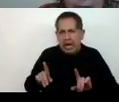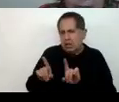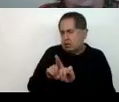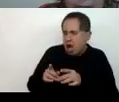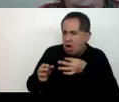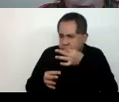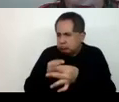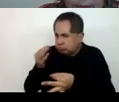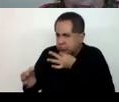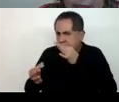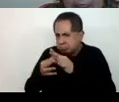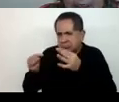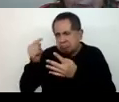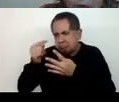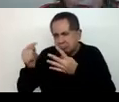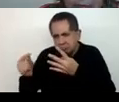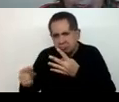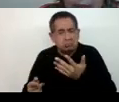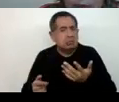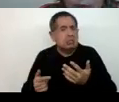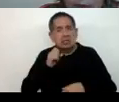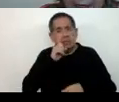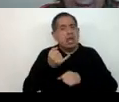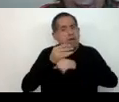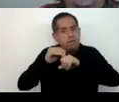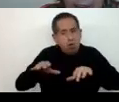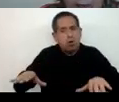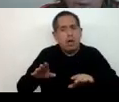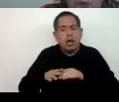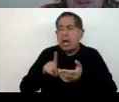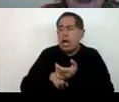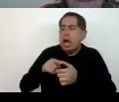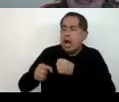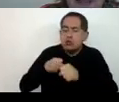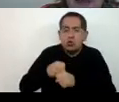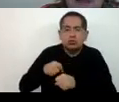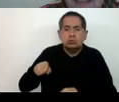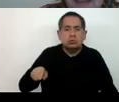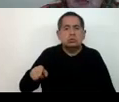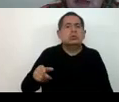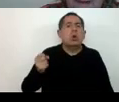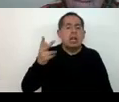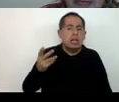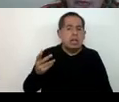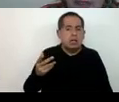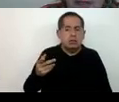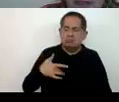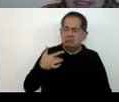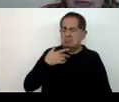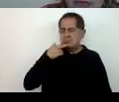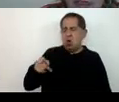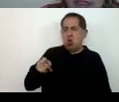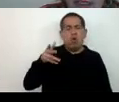Y también se les informa sobre la edad. O sea, la edad más adecuada para poder